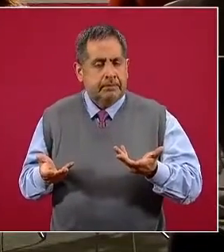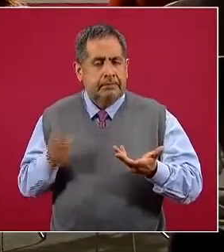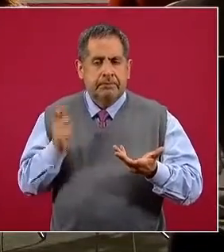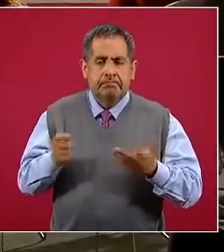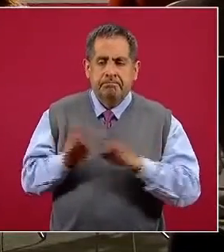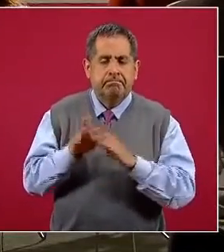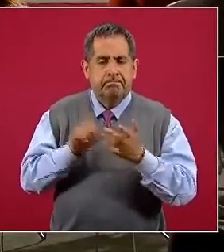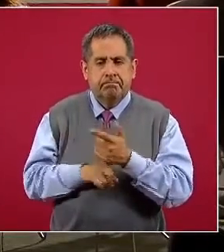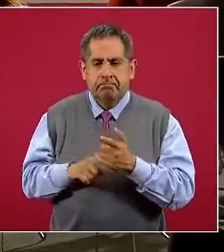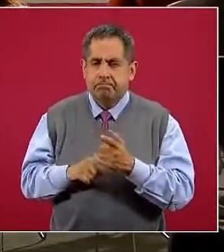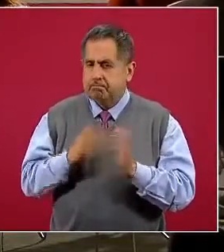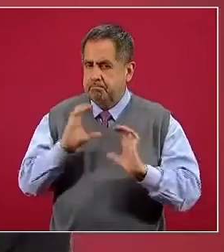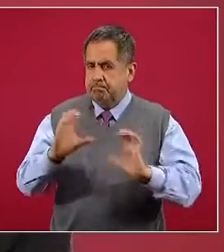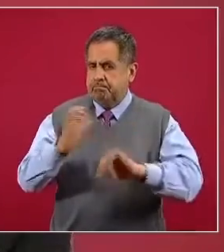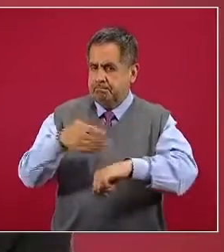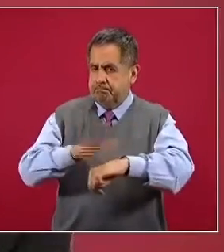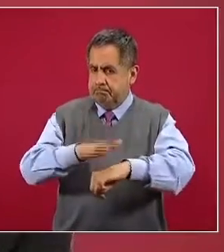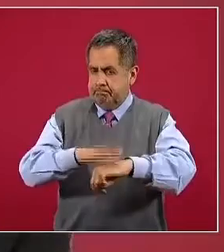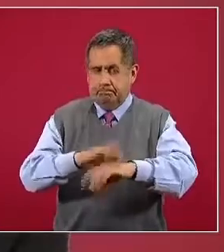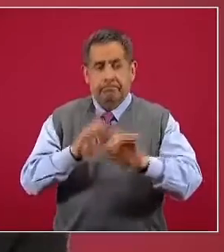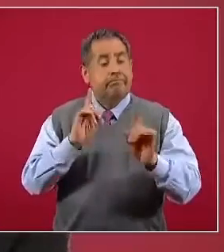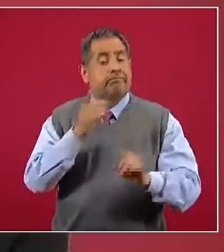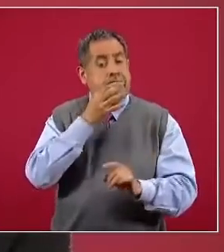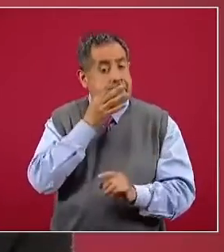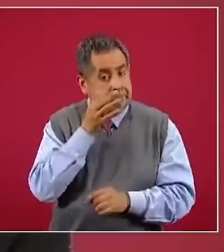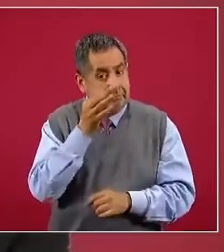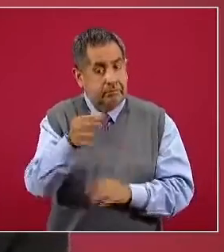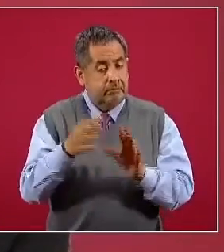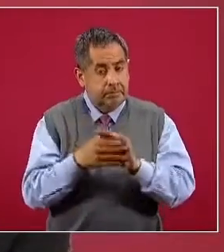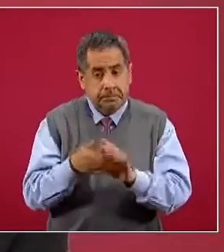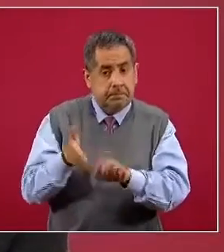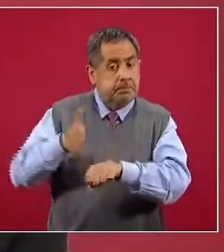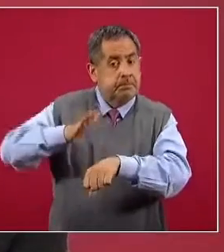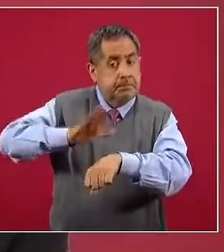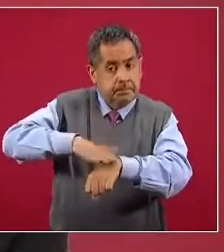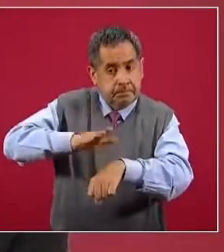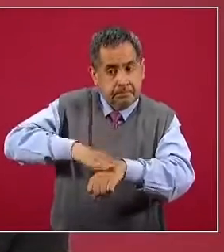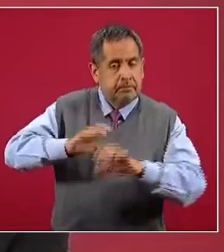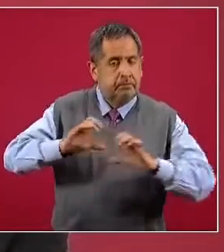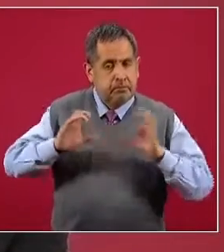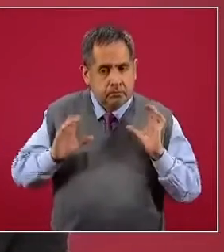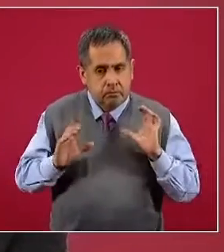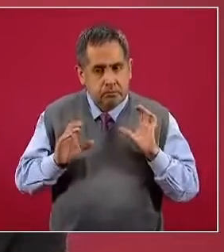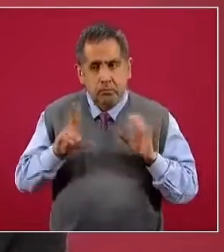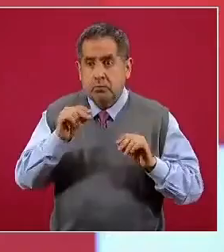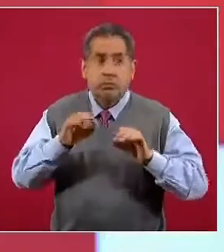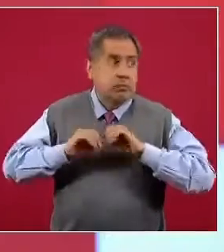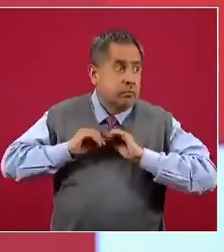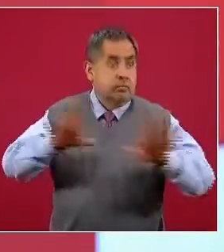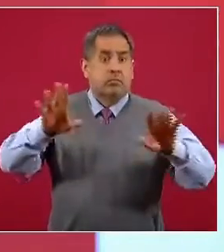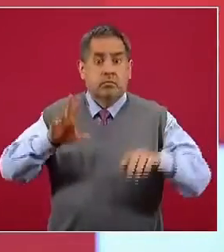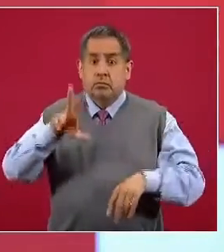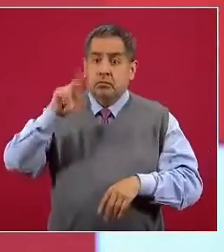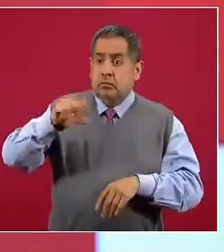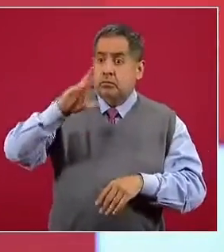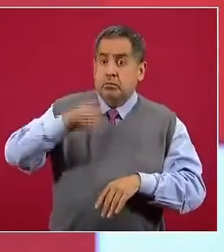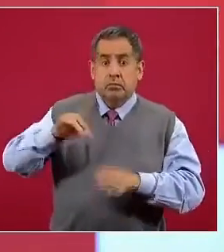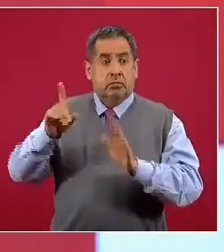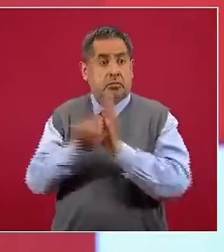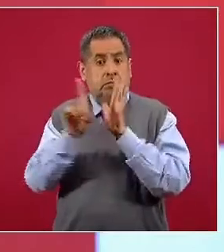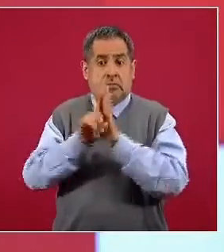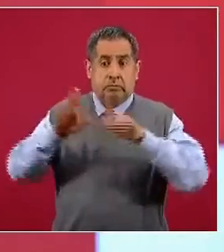llamado de cautela. Insisto en distinguir un llamado de cautela respecto a una alerta. Es muy distinto